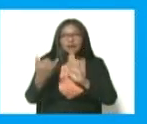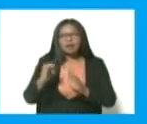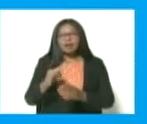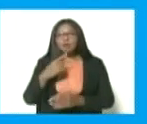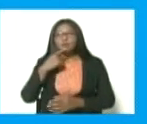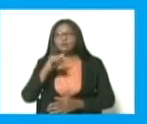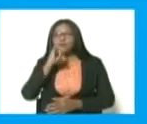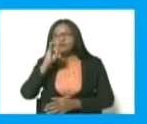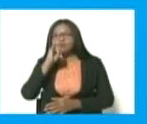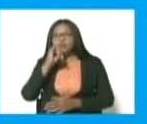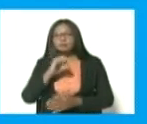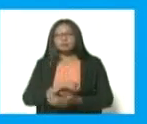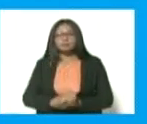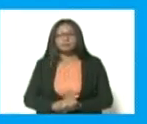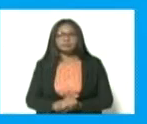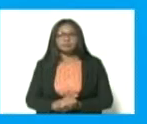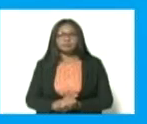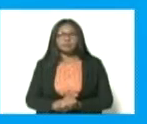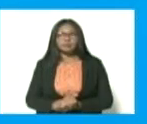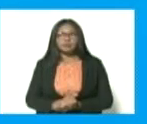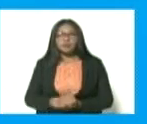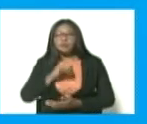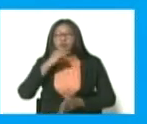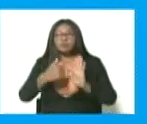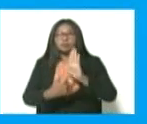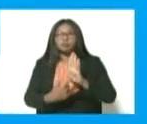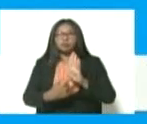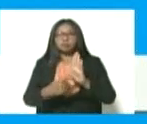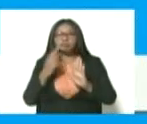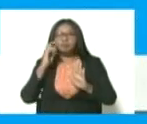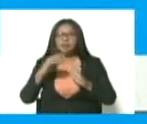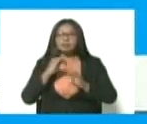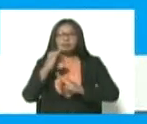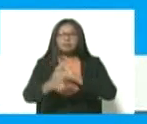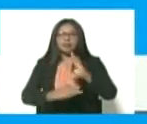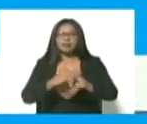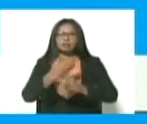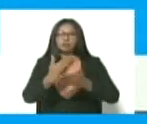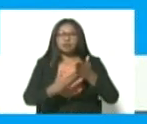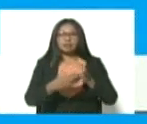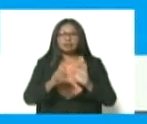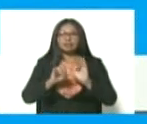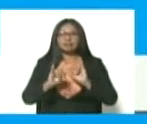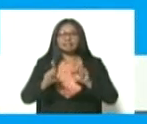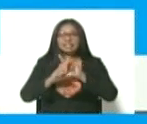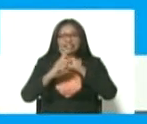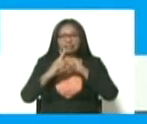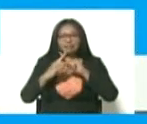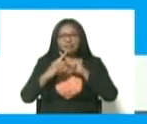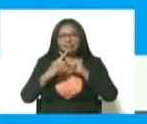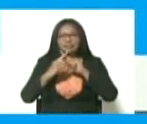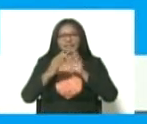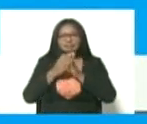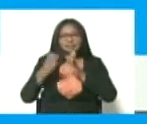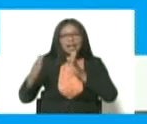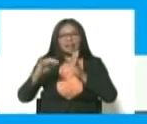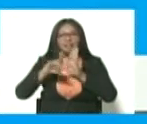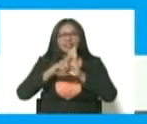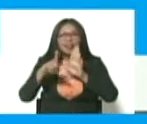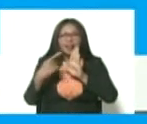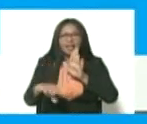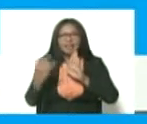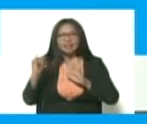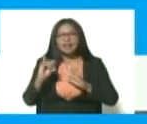Unidas, fuera del marco de la legalidad internacional, fuera del marco de la legalidad de la Organización de Naciones